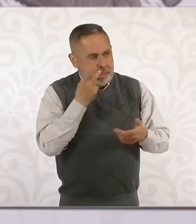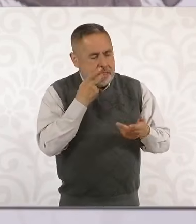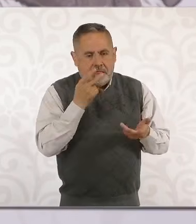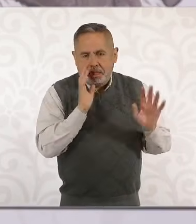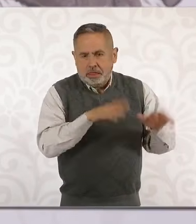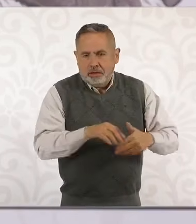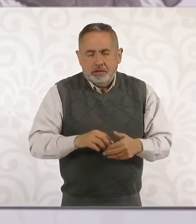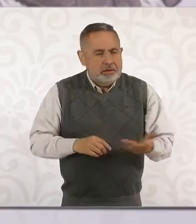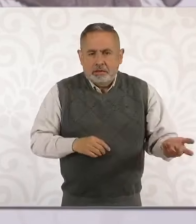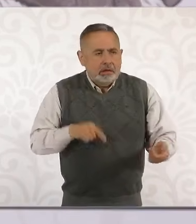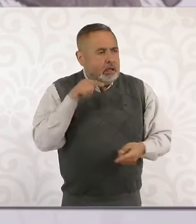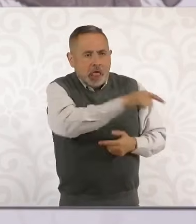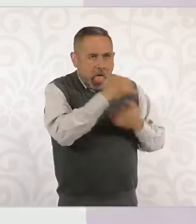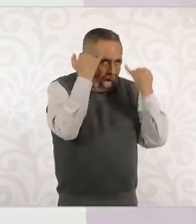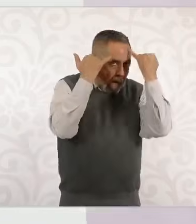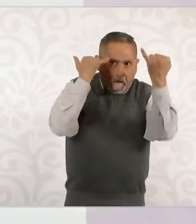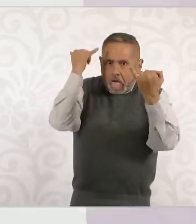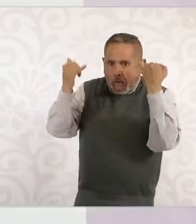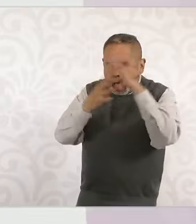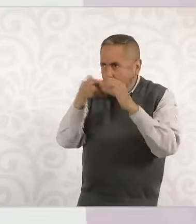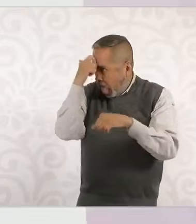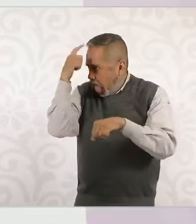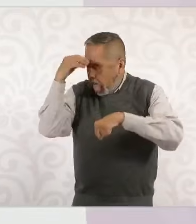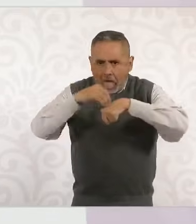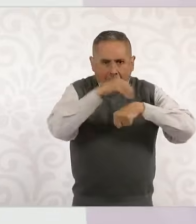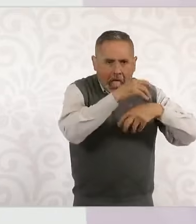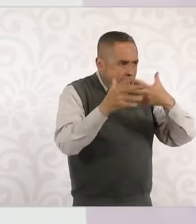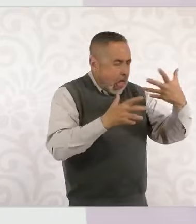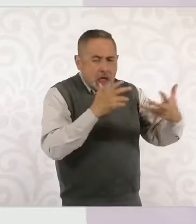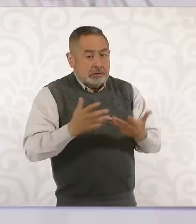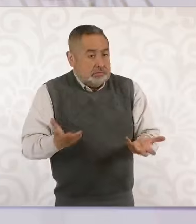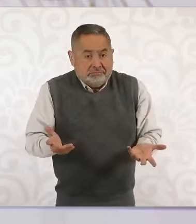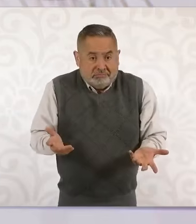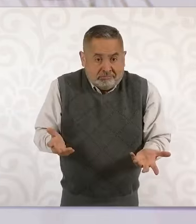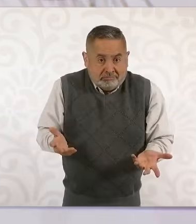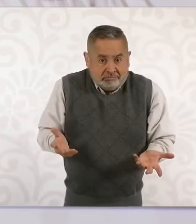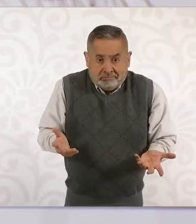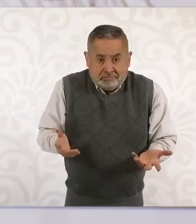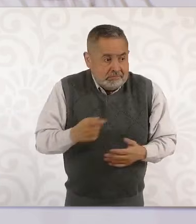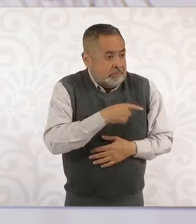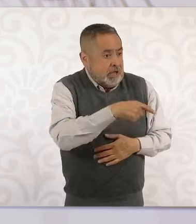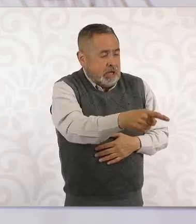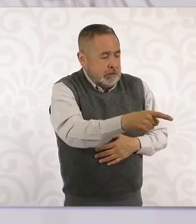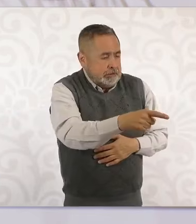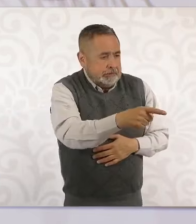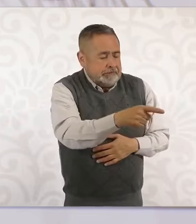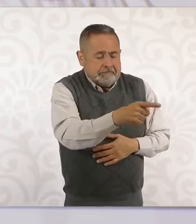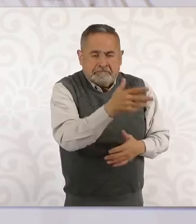Se están queriendo inventar algo porque como la realidad pues se estrella frente a sus